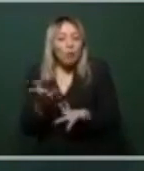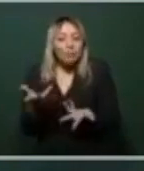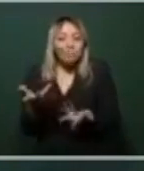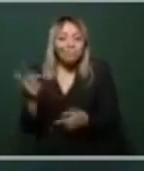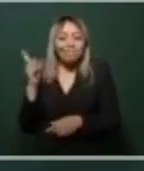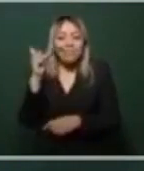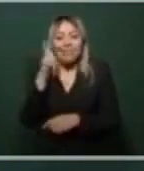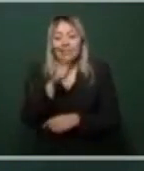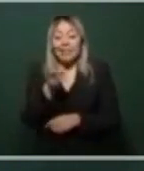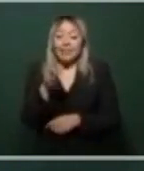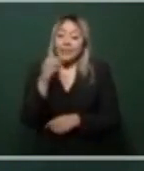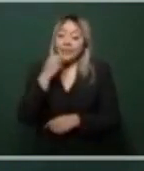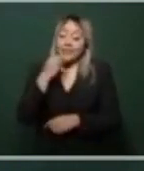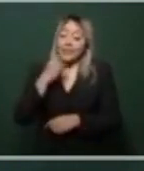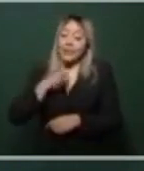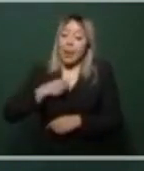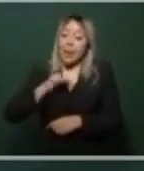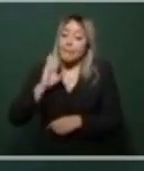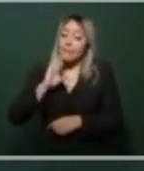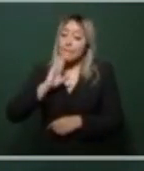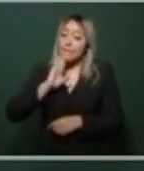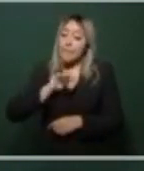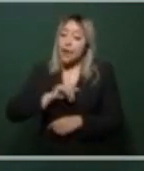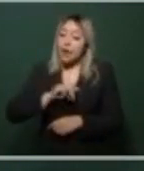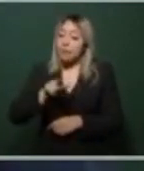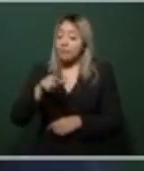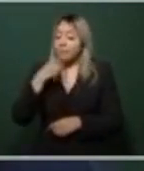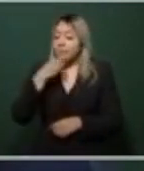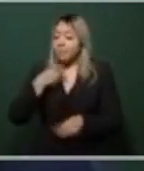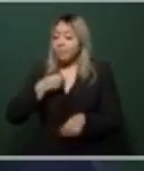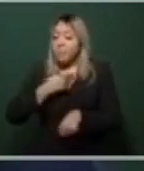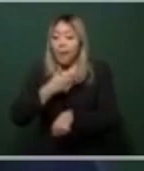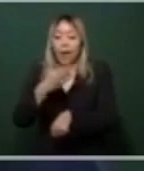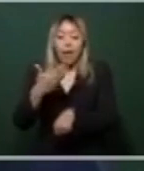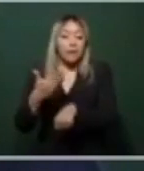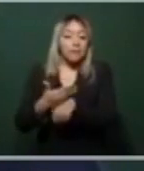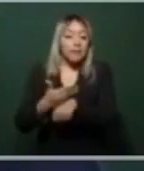pues es delito, ¿sí? Y se tiene que castigar.